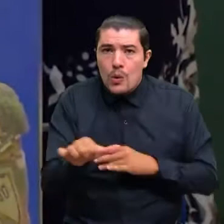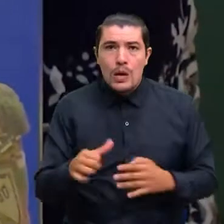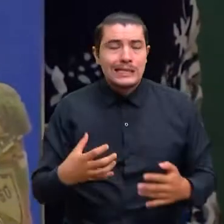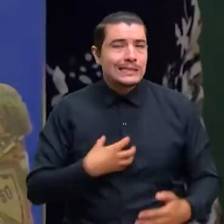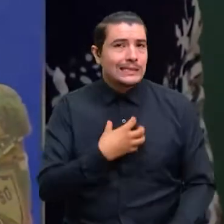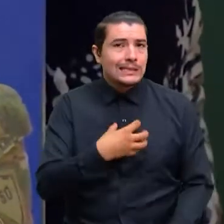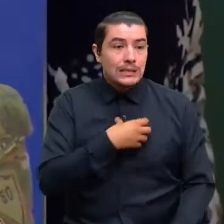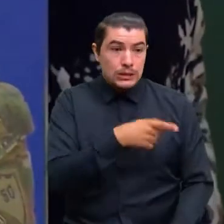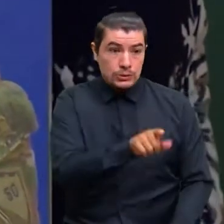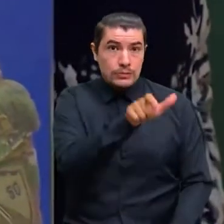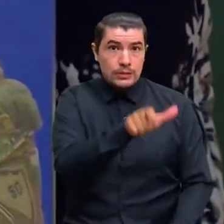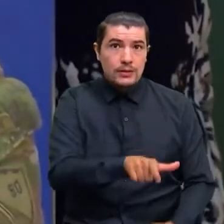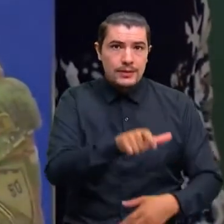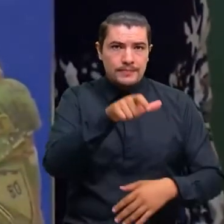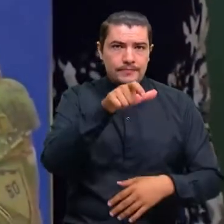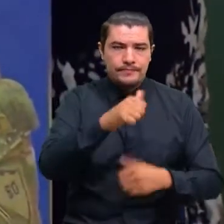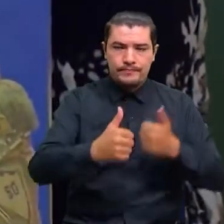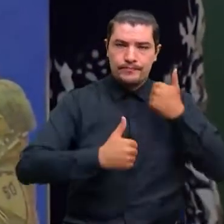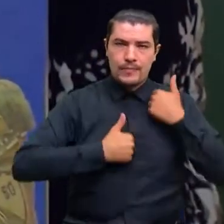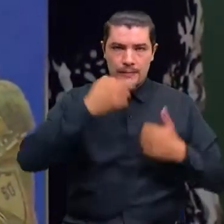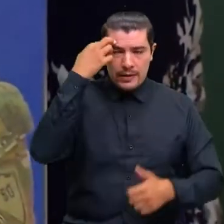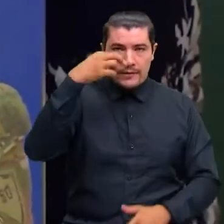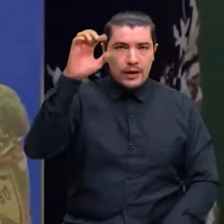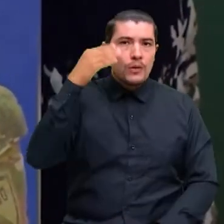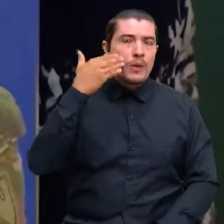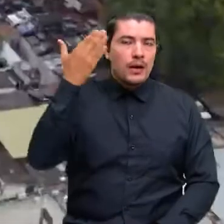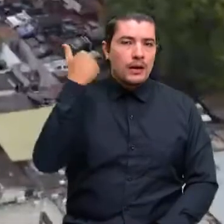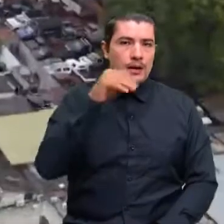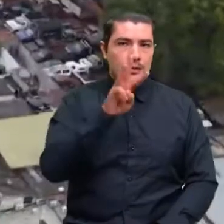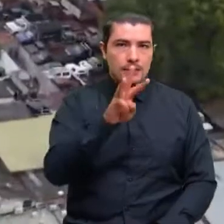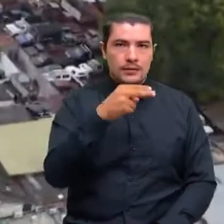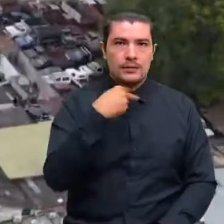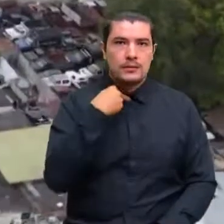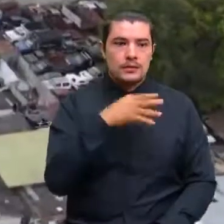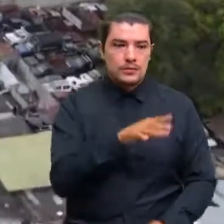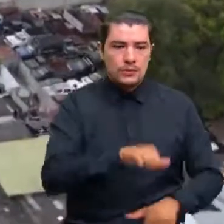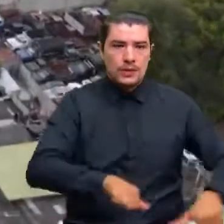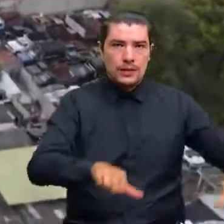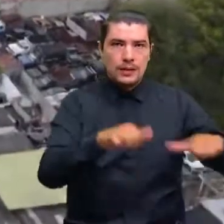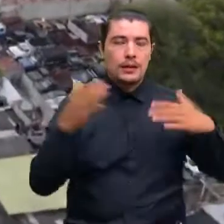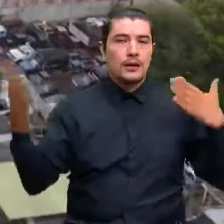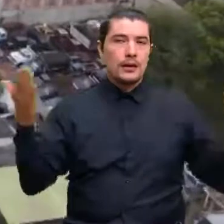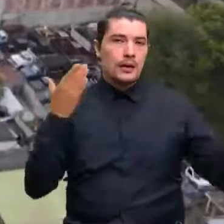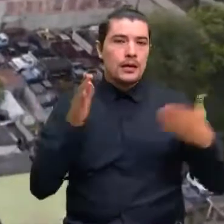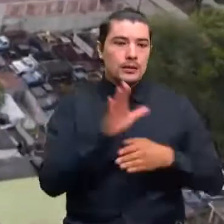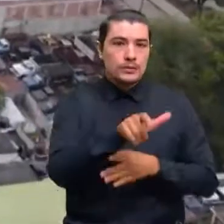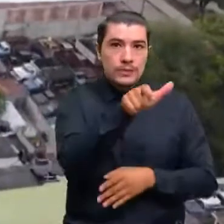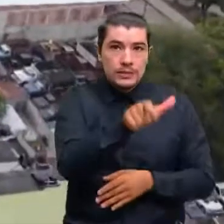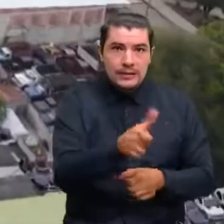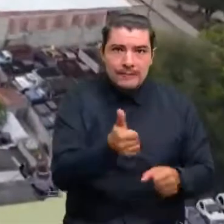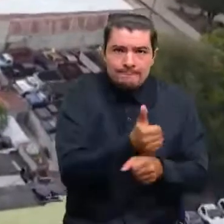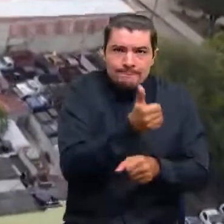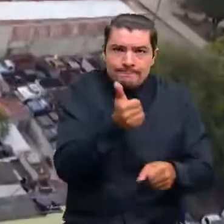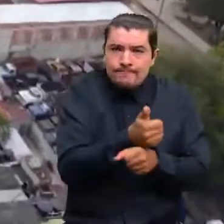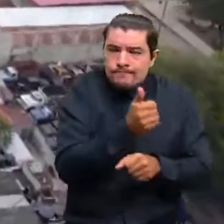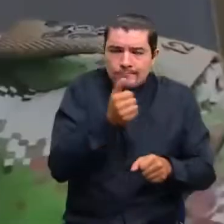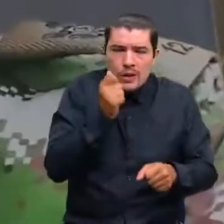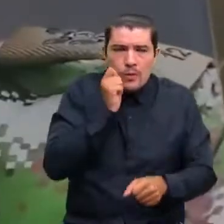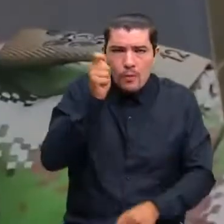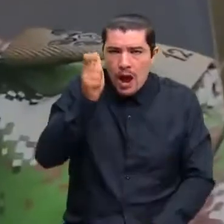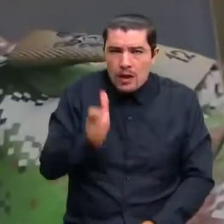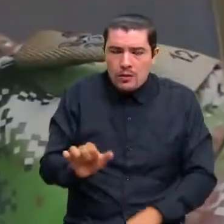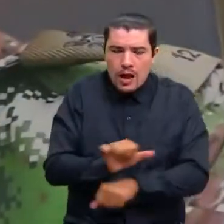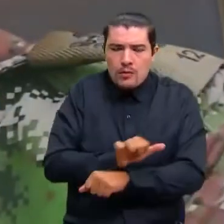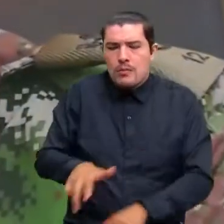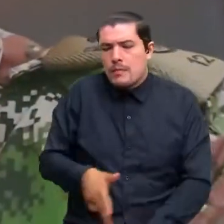militar fue privado de la libertad desde el pasado 3 de noviembre en zona rural de Tibú, cuando se desempeñaba en labores humanitarias, y